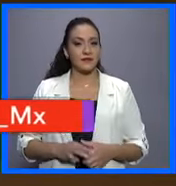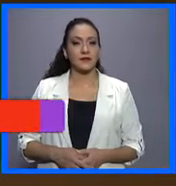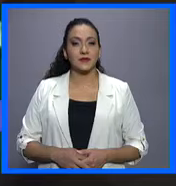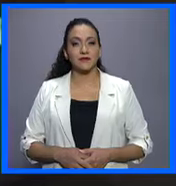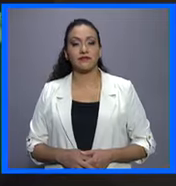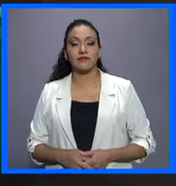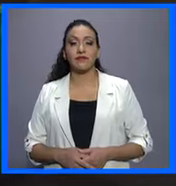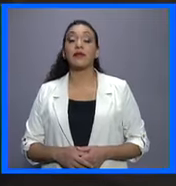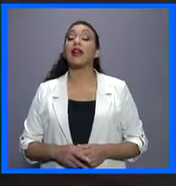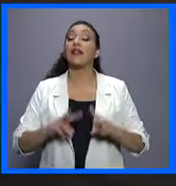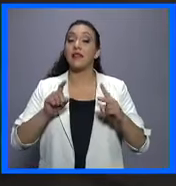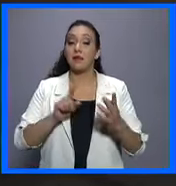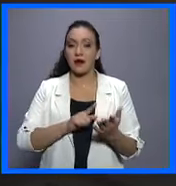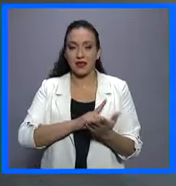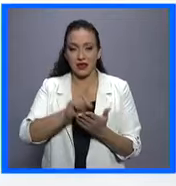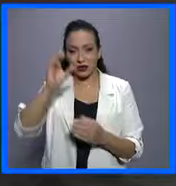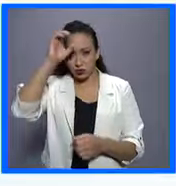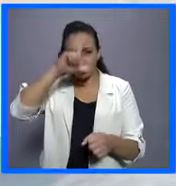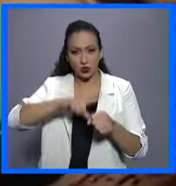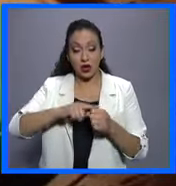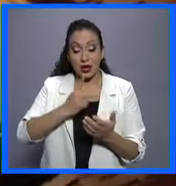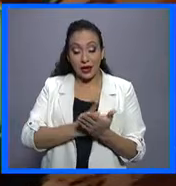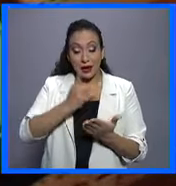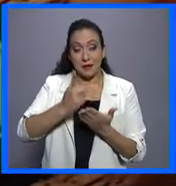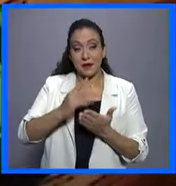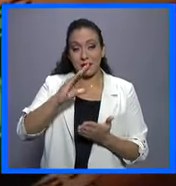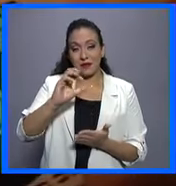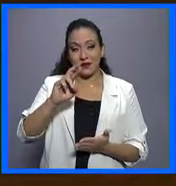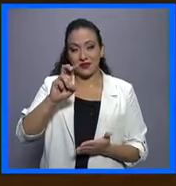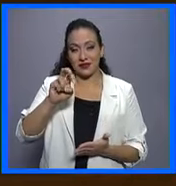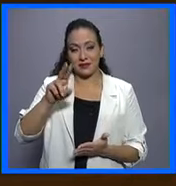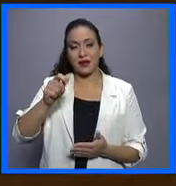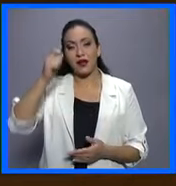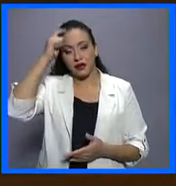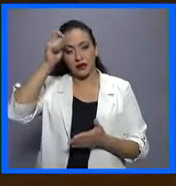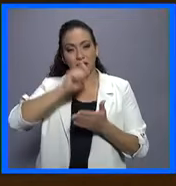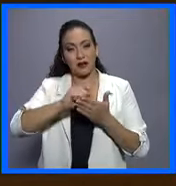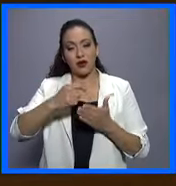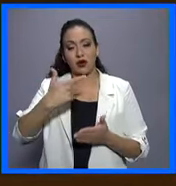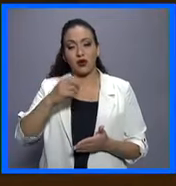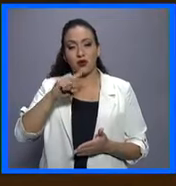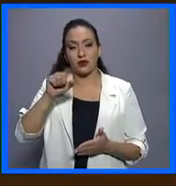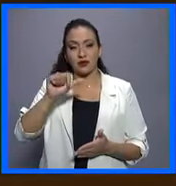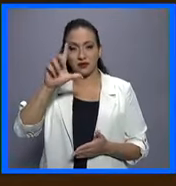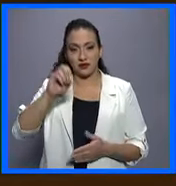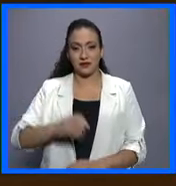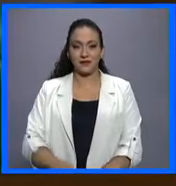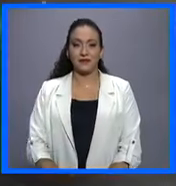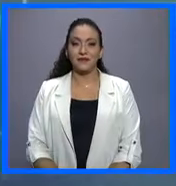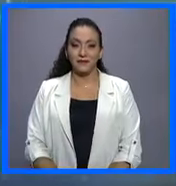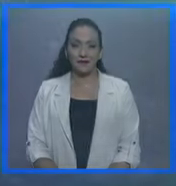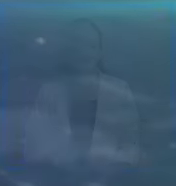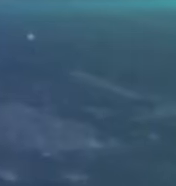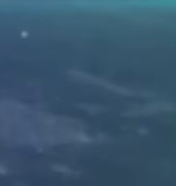En Derecho a la Cultura, Premio Cervantes 2025 al escritor mexicano Gonzalo Celorio.